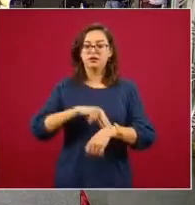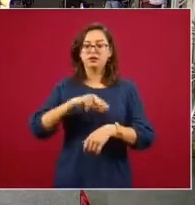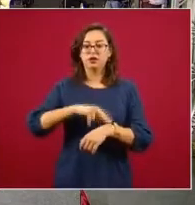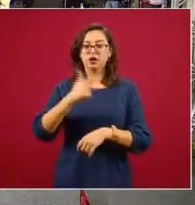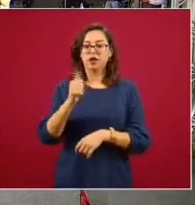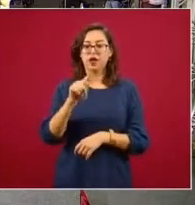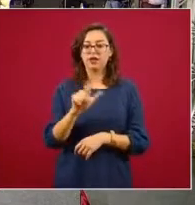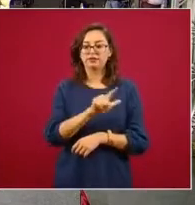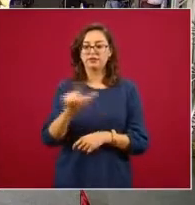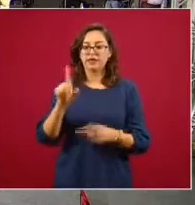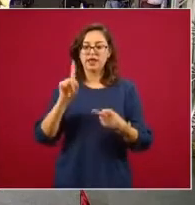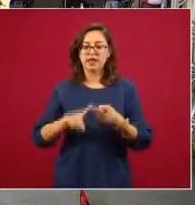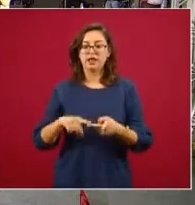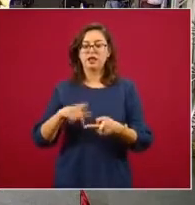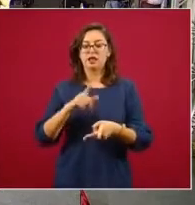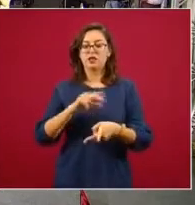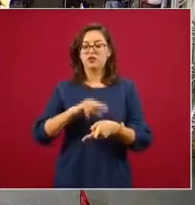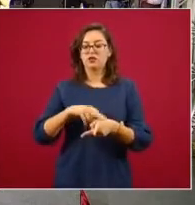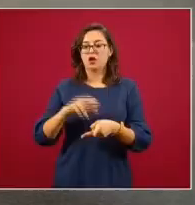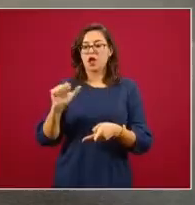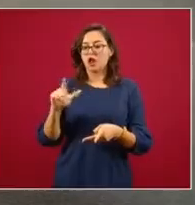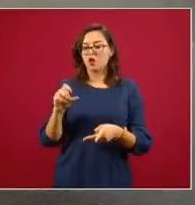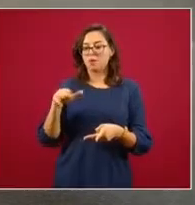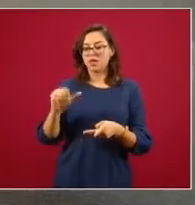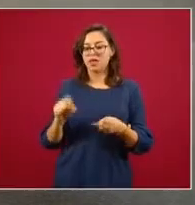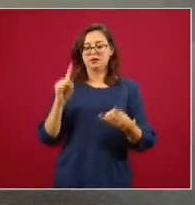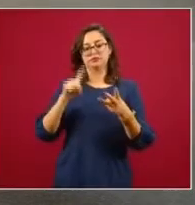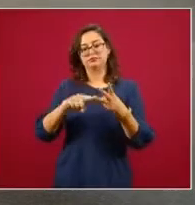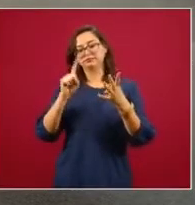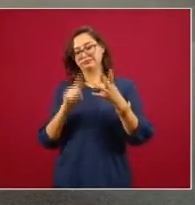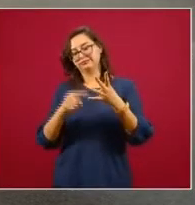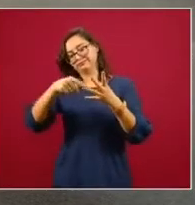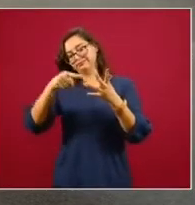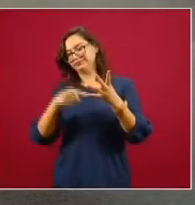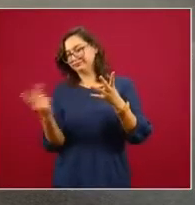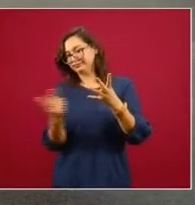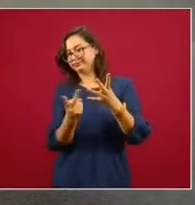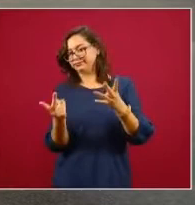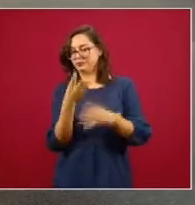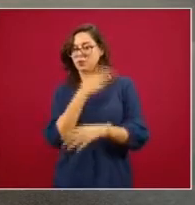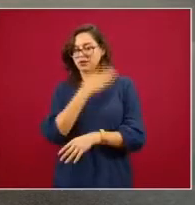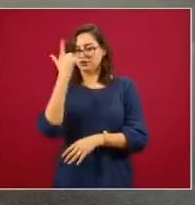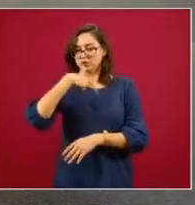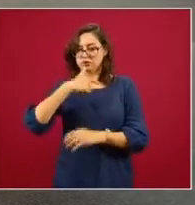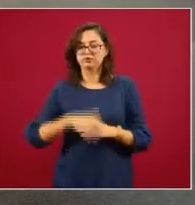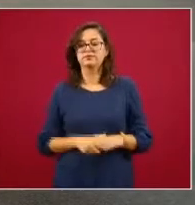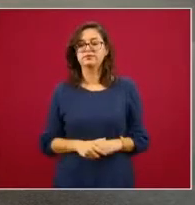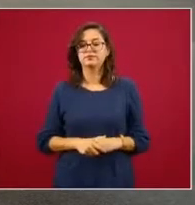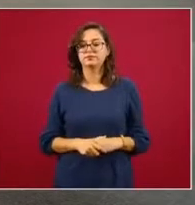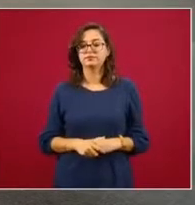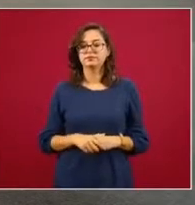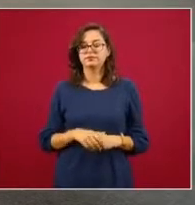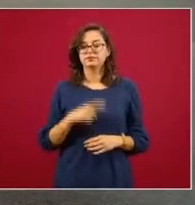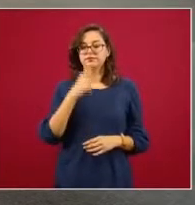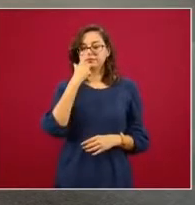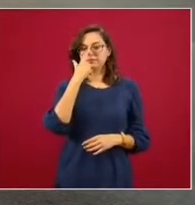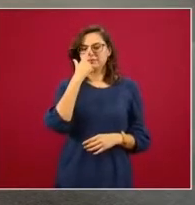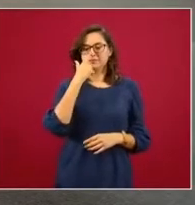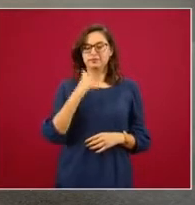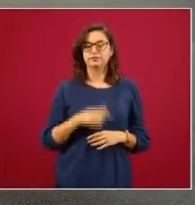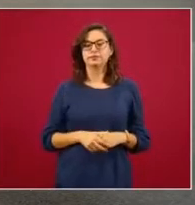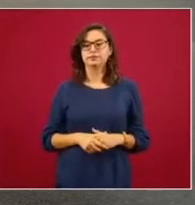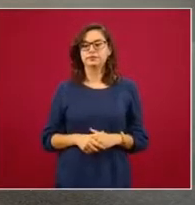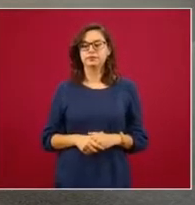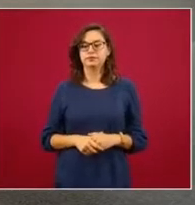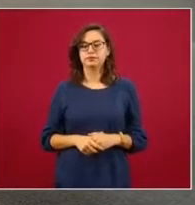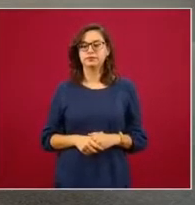doctora Lomía, y buenas noches, invitados. Mi pregunta es en torno a lo siguiente. Hace una semana, en el